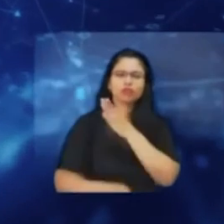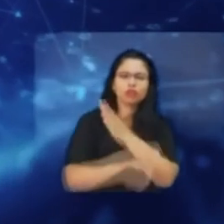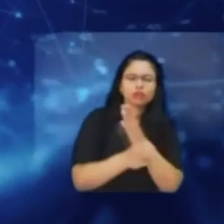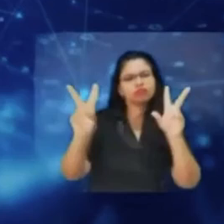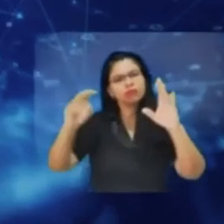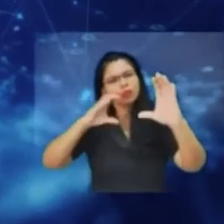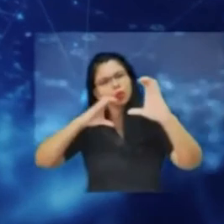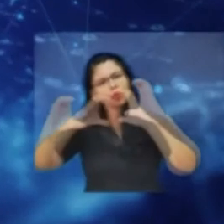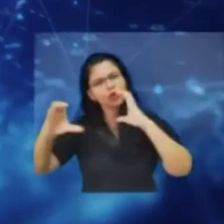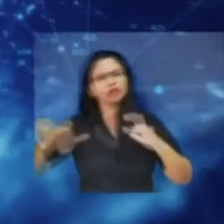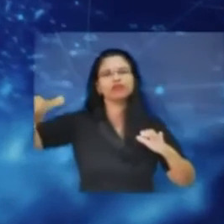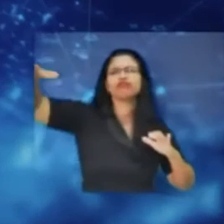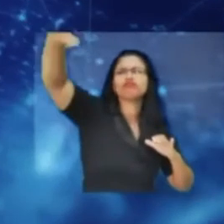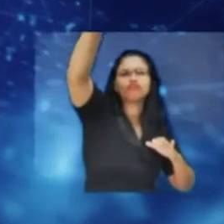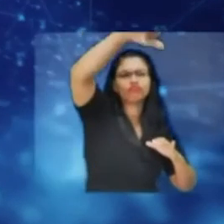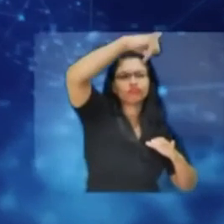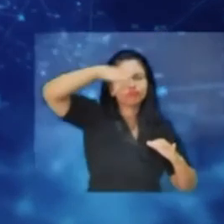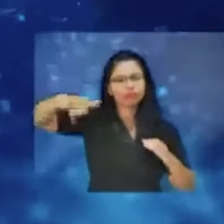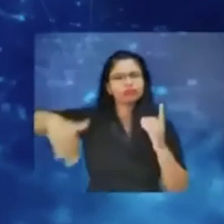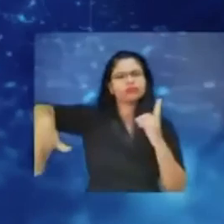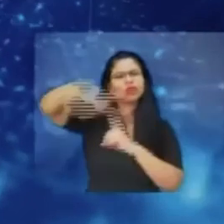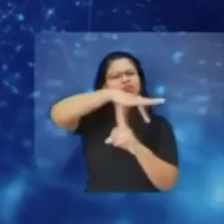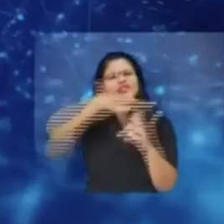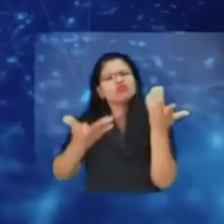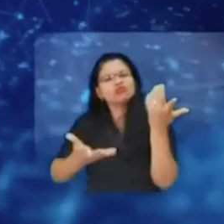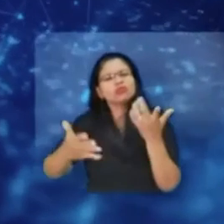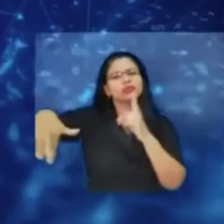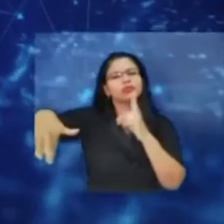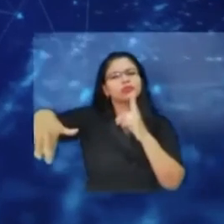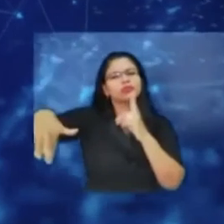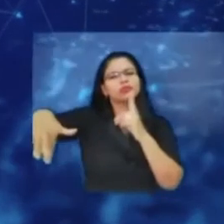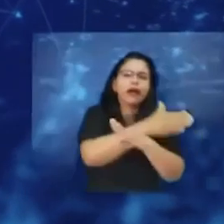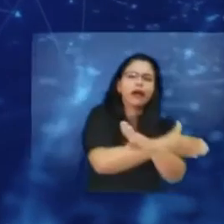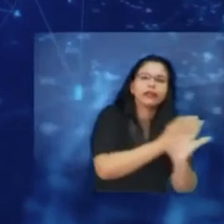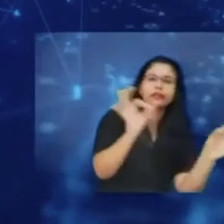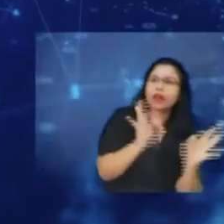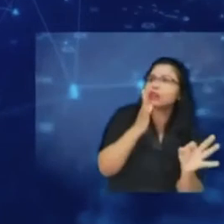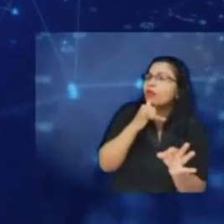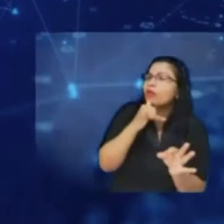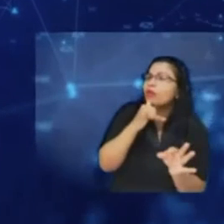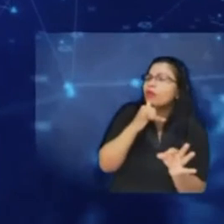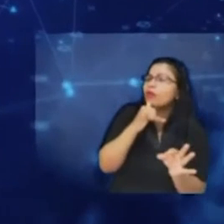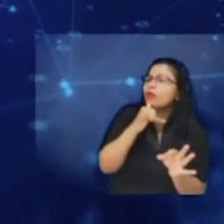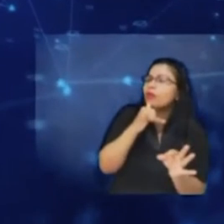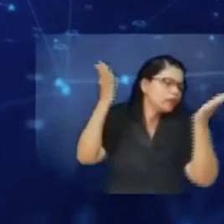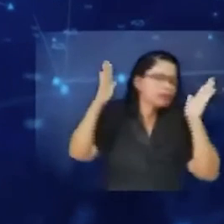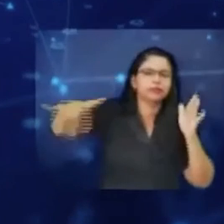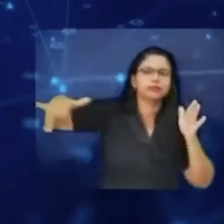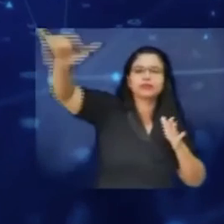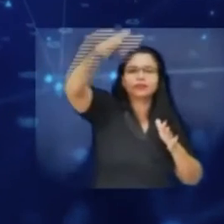por satélite en contextos donde no existen realmente otra, ninguna otra opción. Además de eso, hablemos de